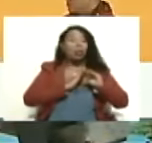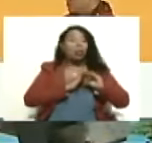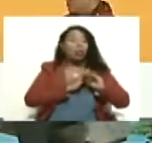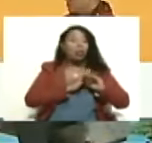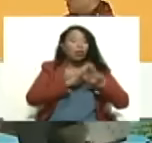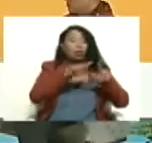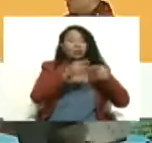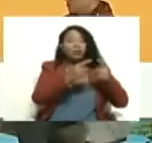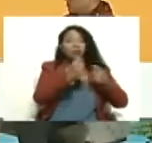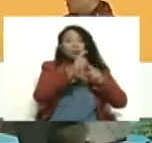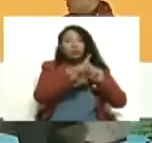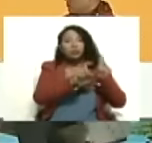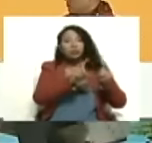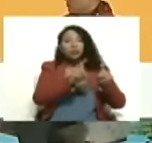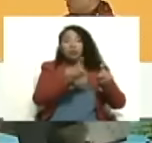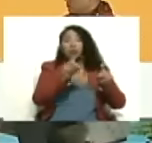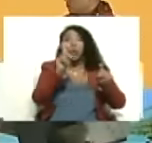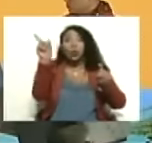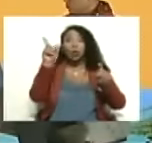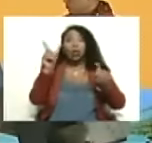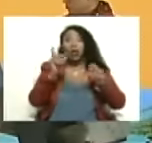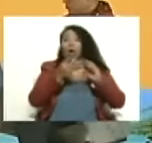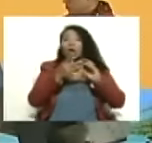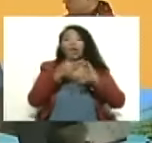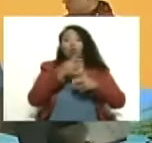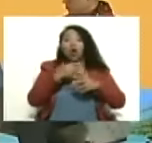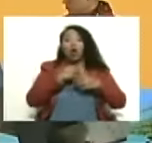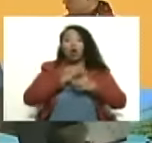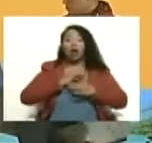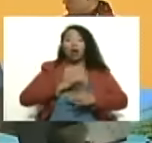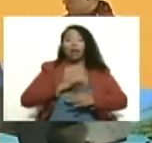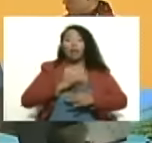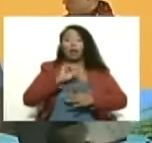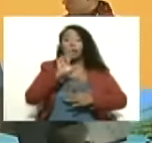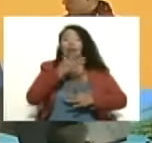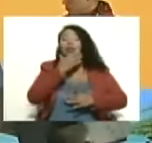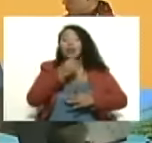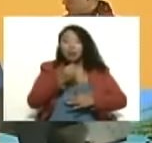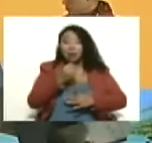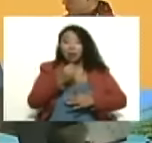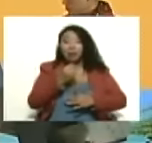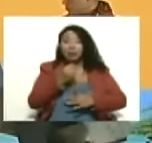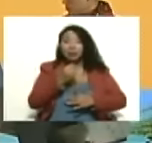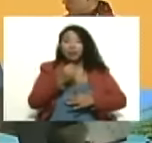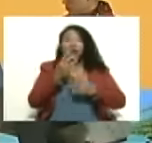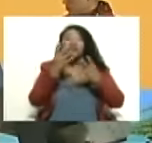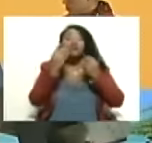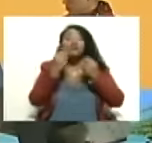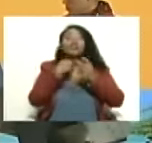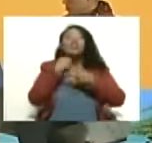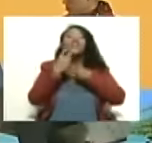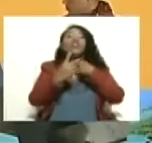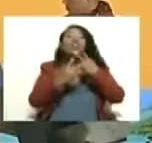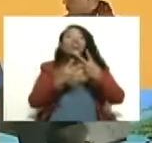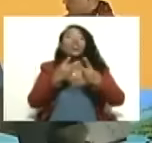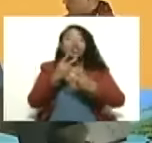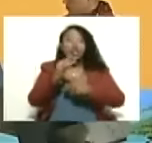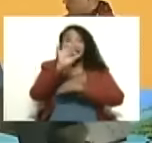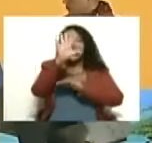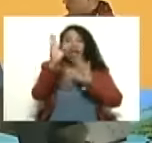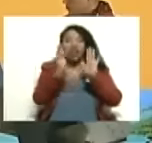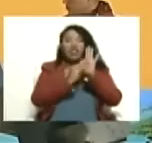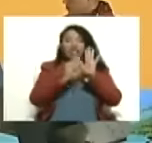consultivo no se vistan que no van que el 3 de diciembre millones de Voces van a decir cinco veces